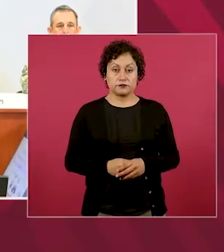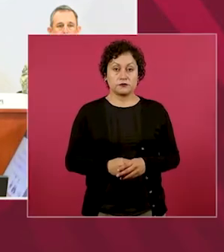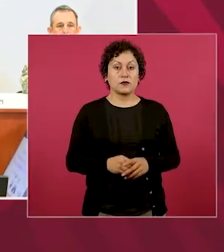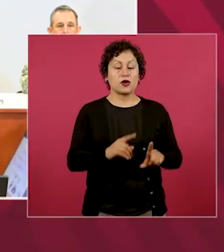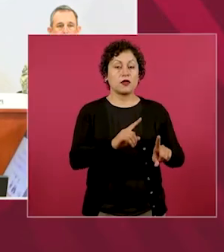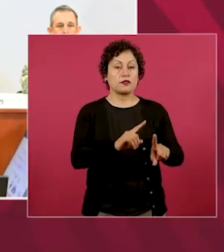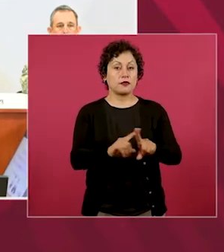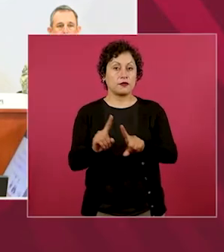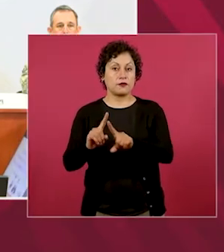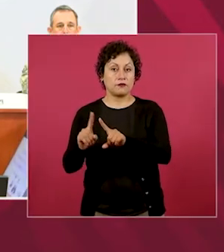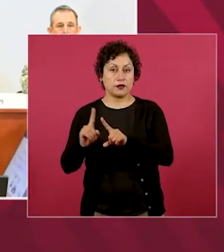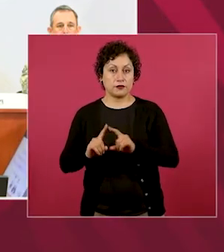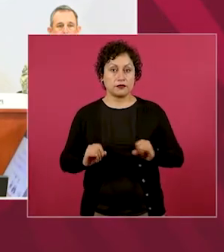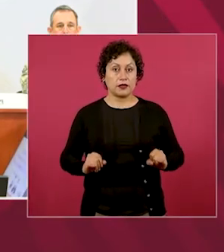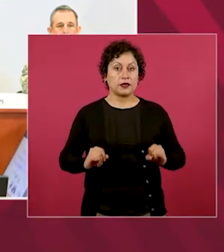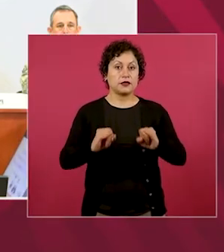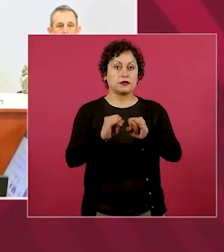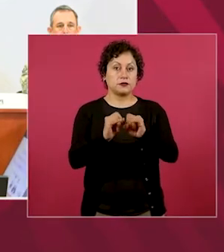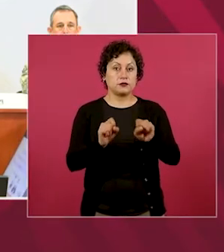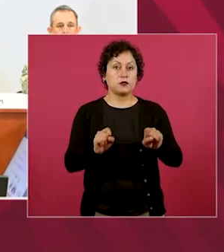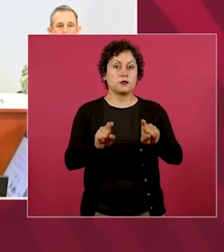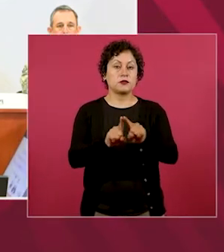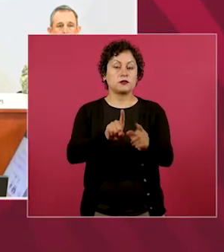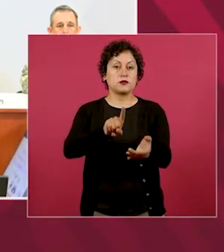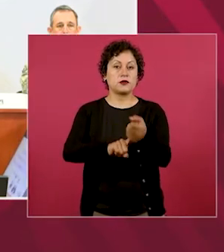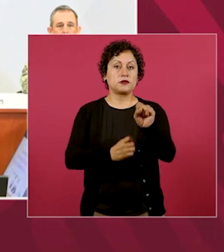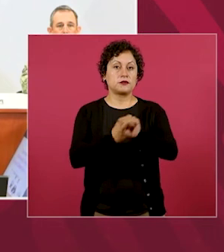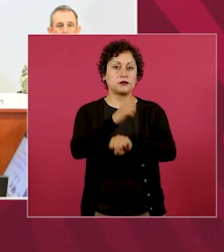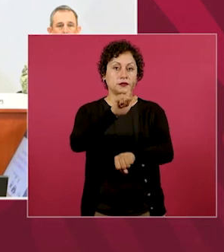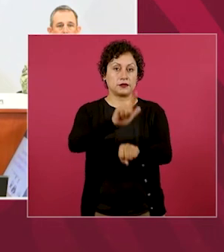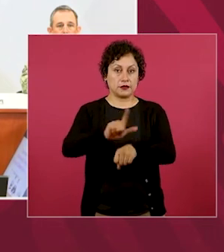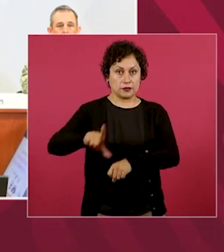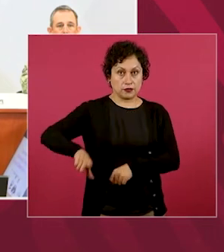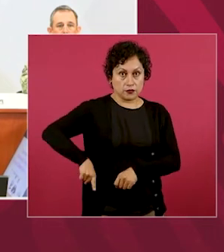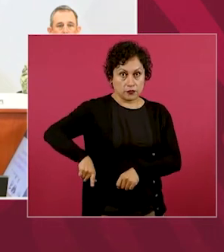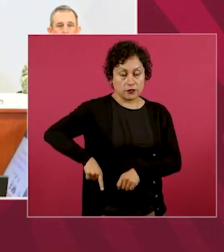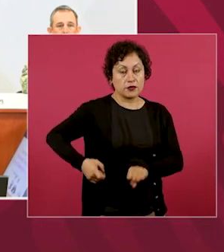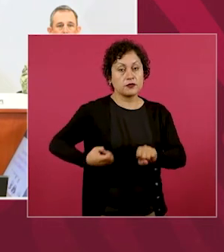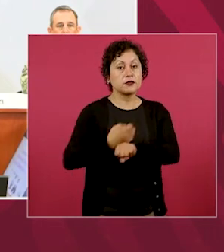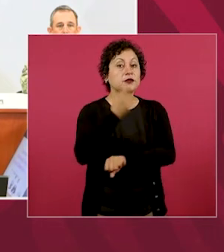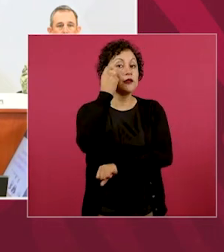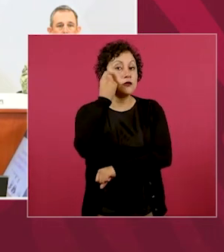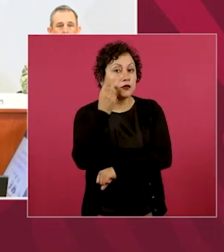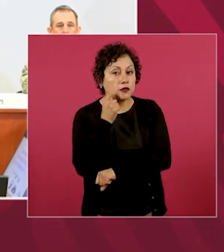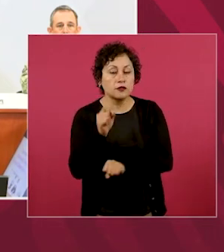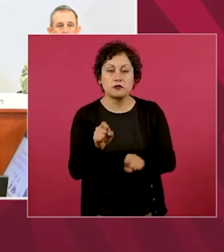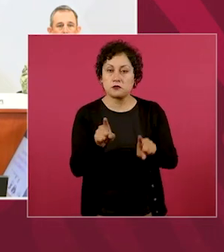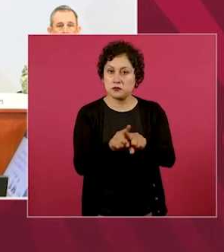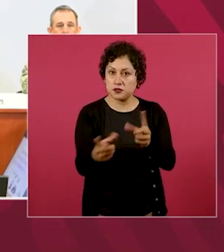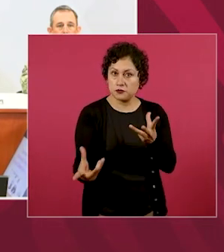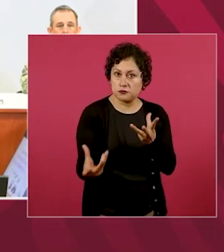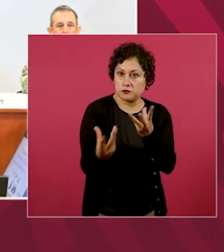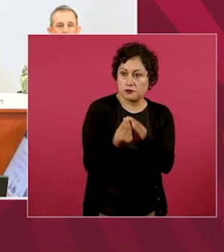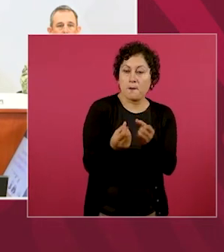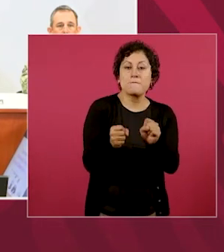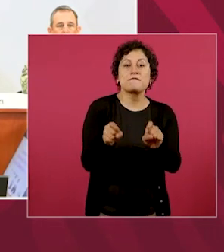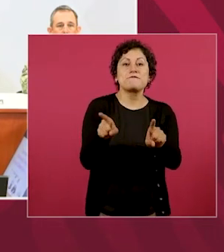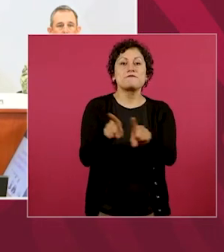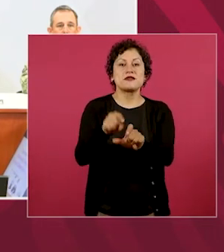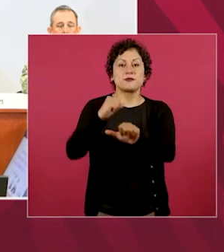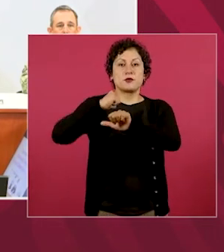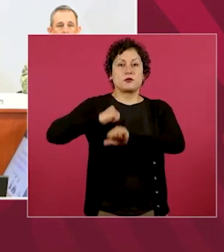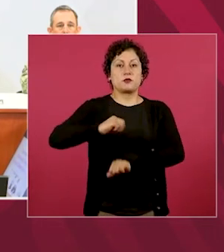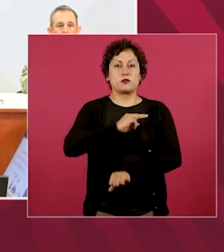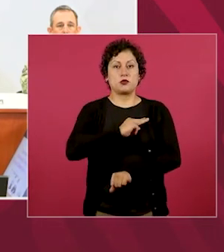dependencias sobresalientes del Gobierno del Estado de Guerrero, asimismo de los municipios. Se encuentran en